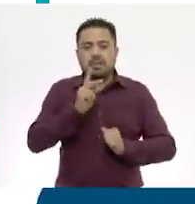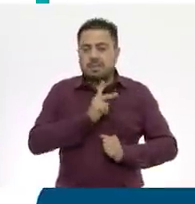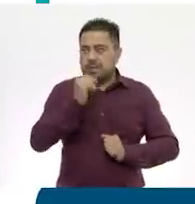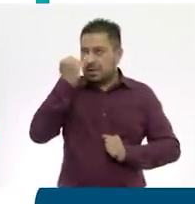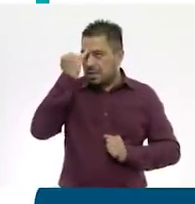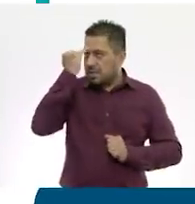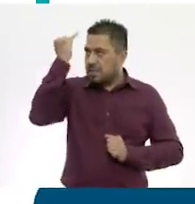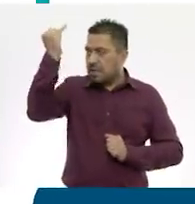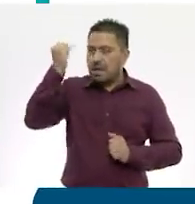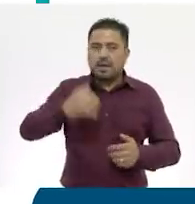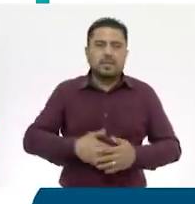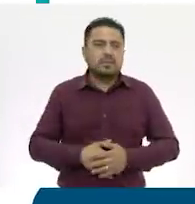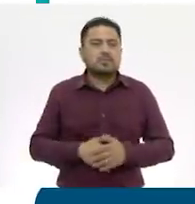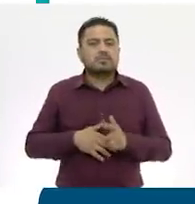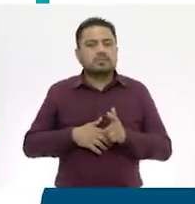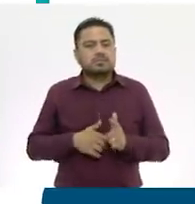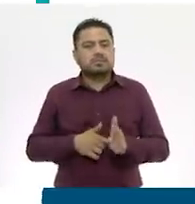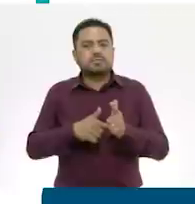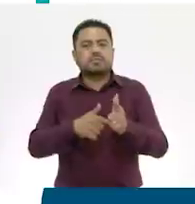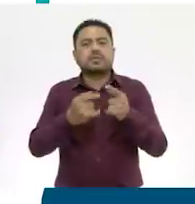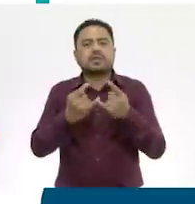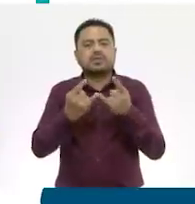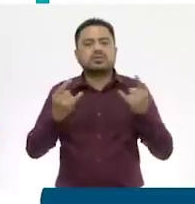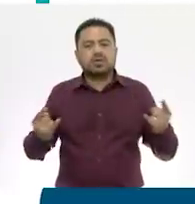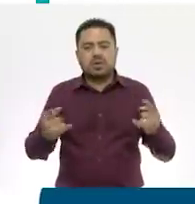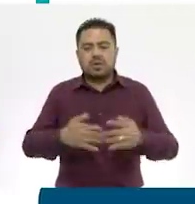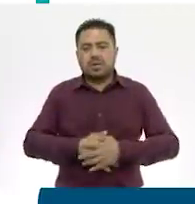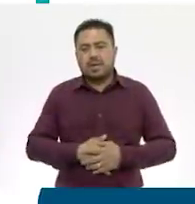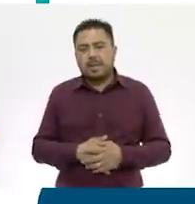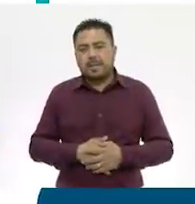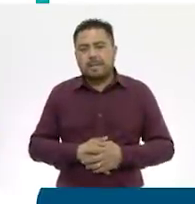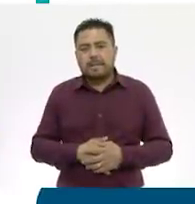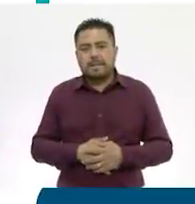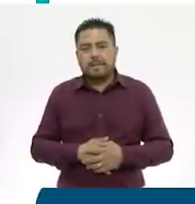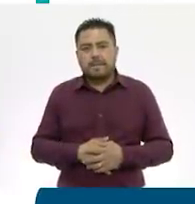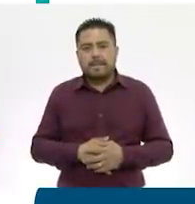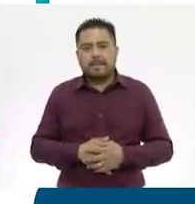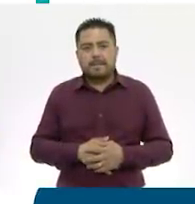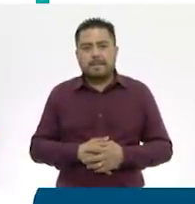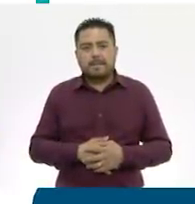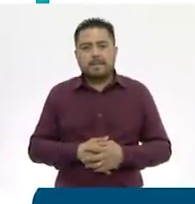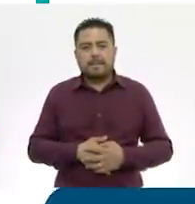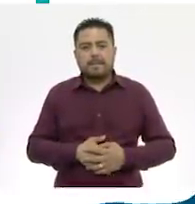ideas. Continuamos con historia.